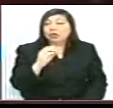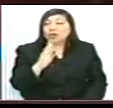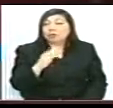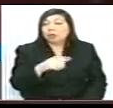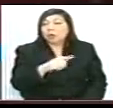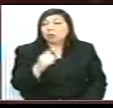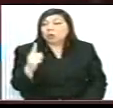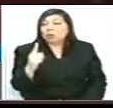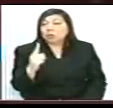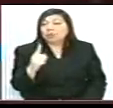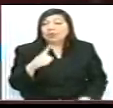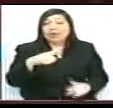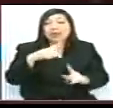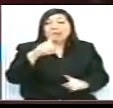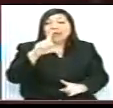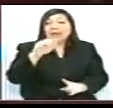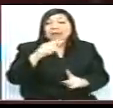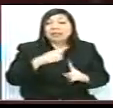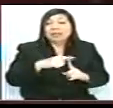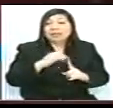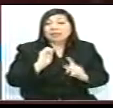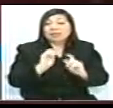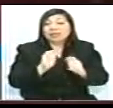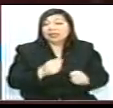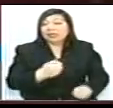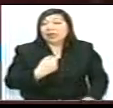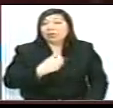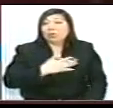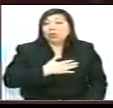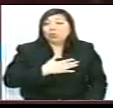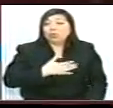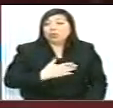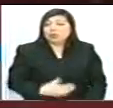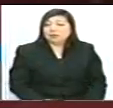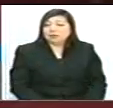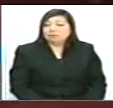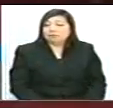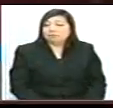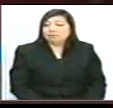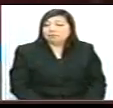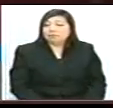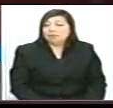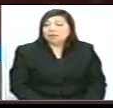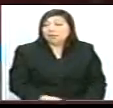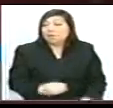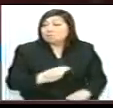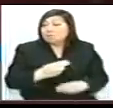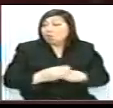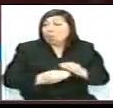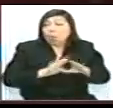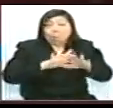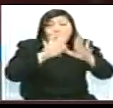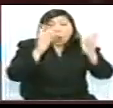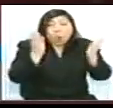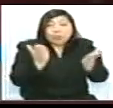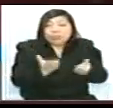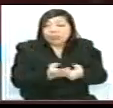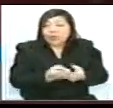litio, de una riqueza mineral impresionante se le quiere dar. Y eso en momentos que el ciclo mundial